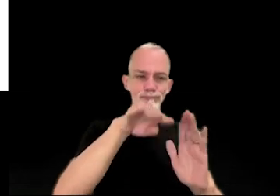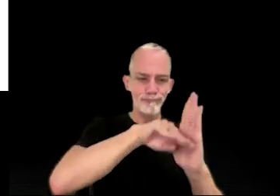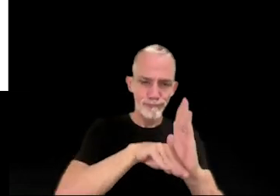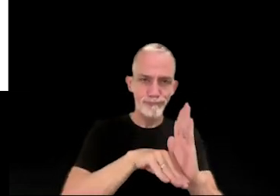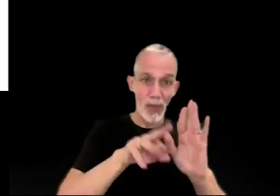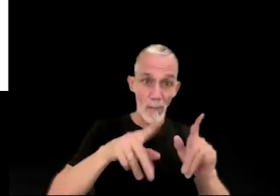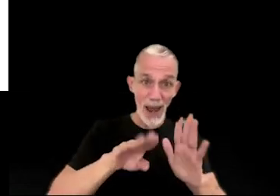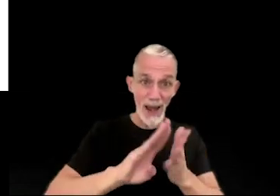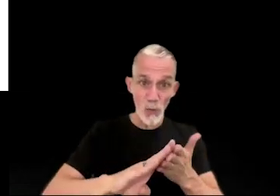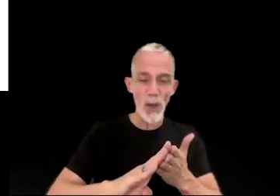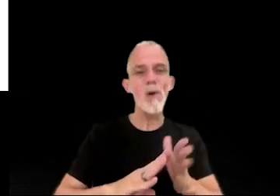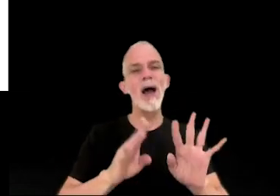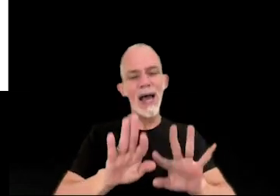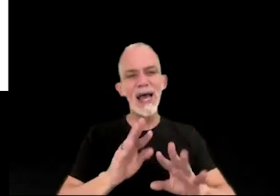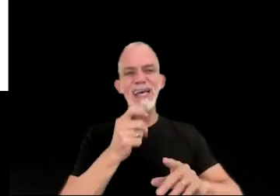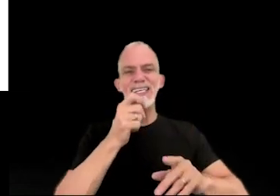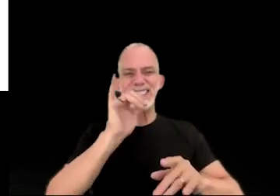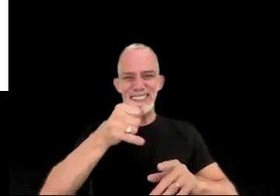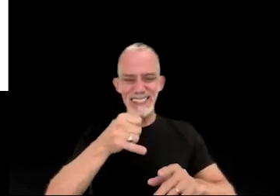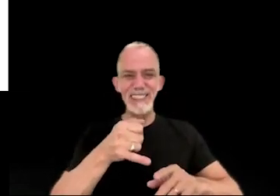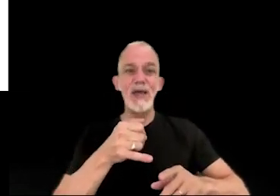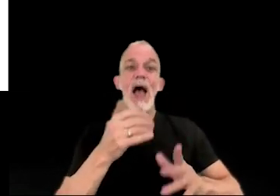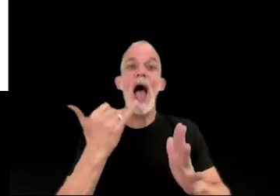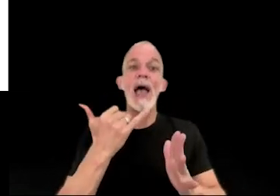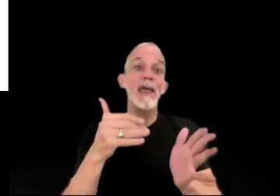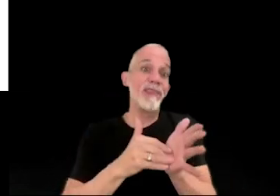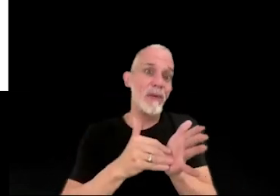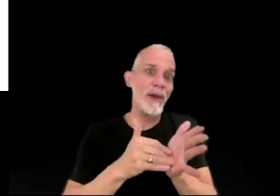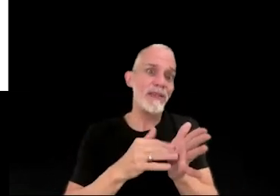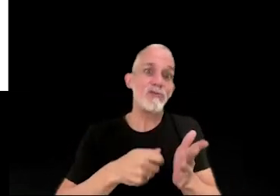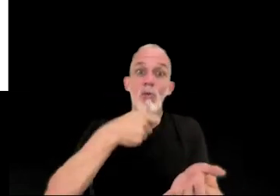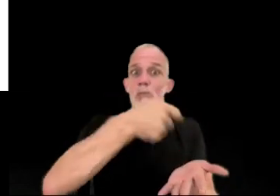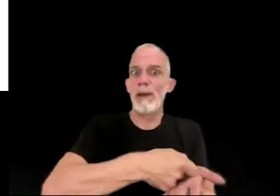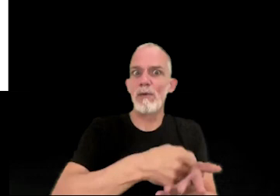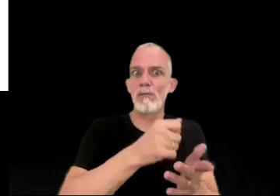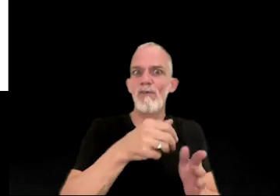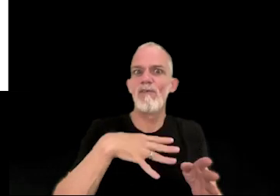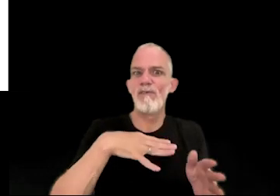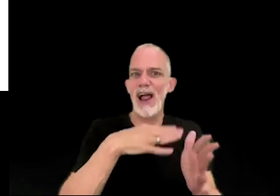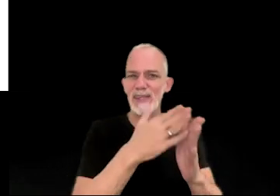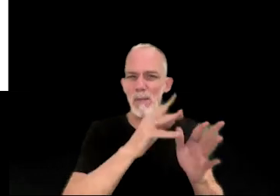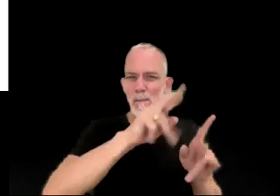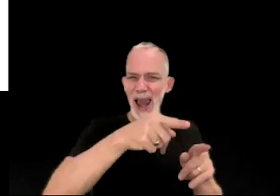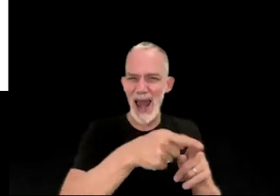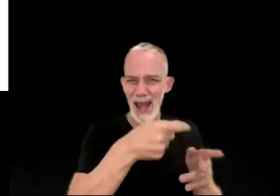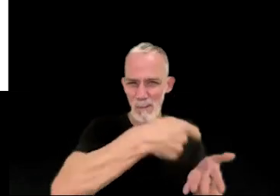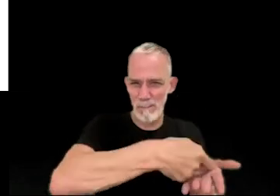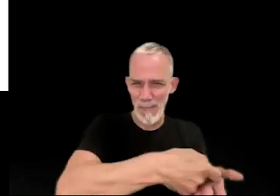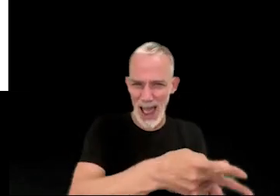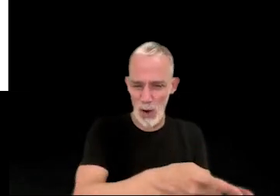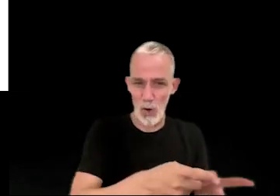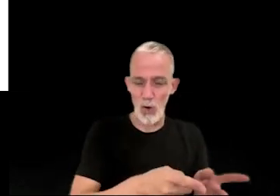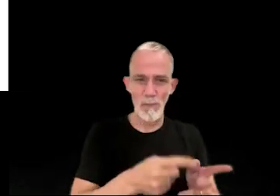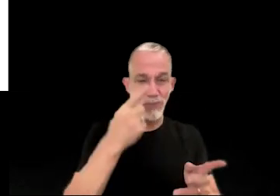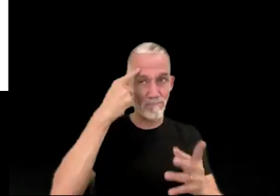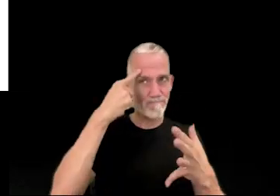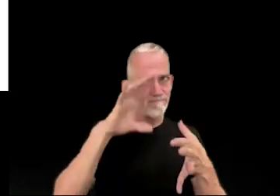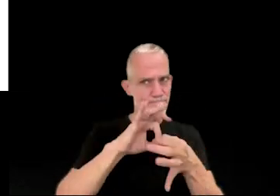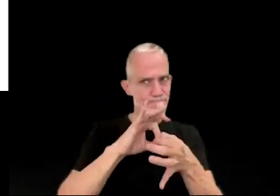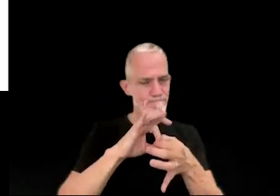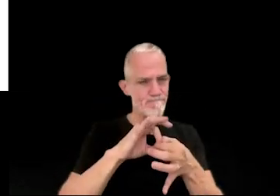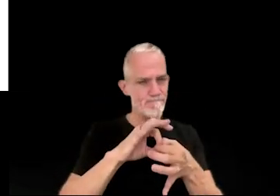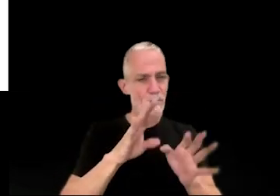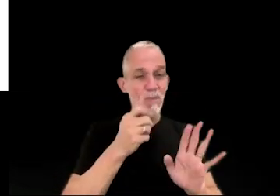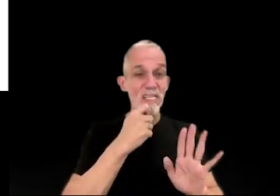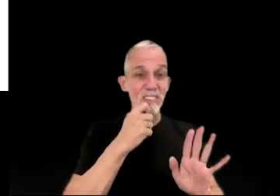queda condonada, siempre sujeta a que yo termine de cancelar el plan. En esa línea de reflexión, si encuadran